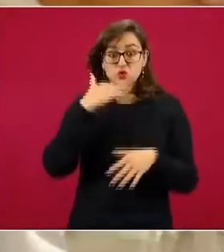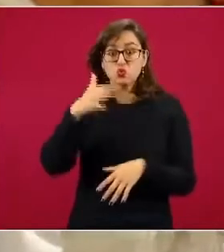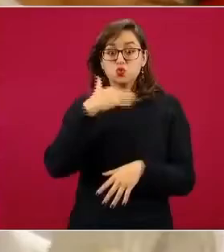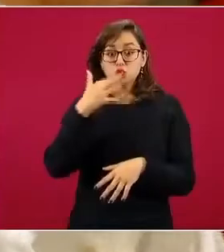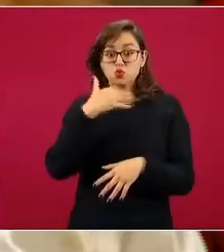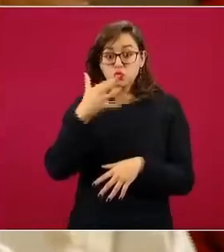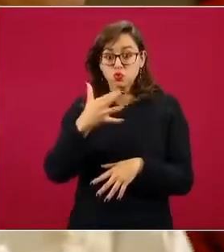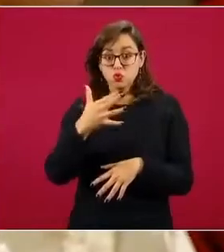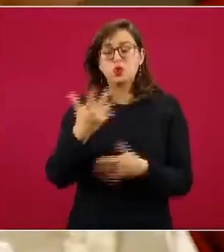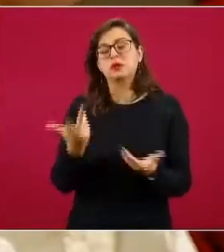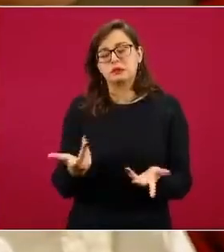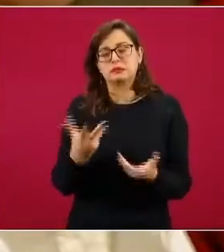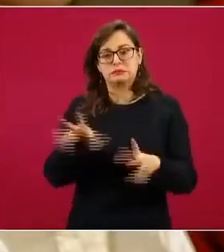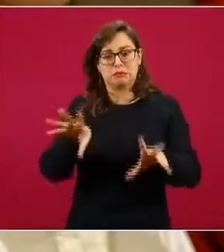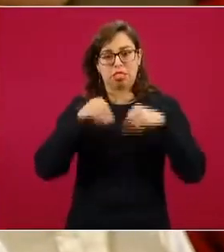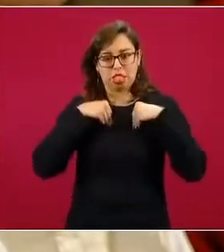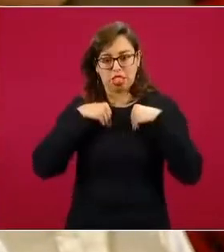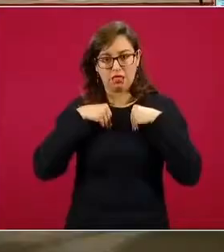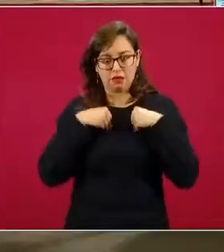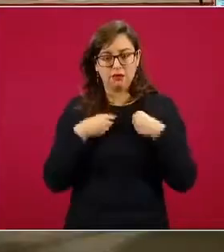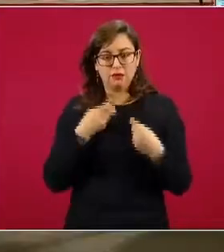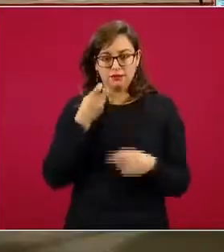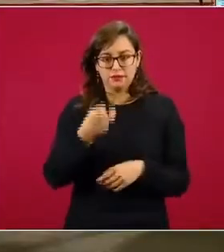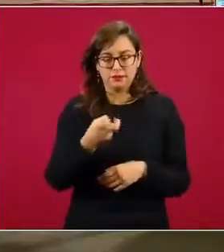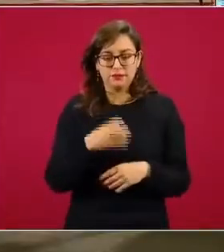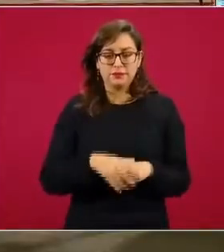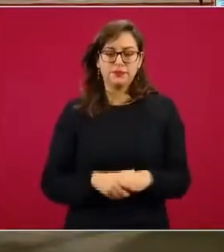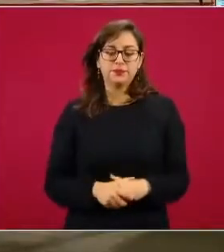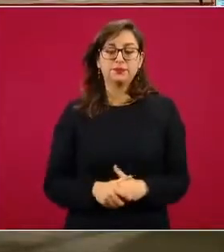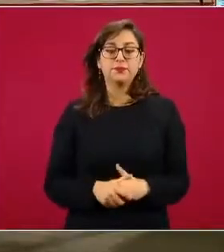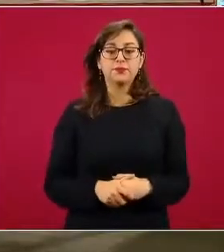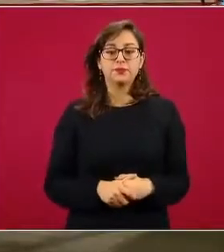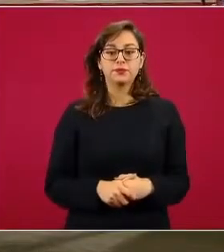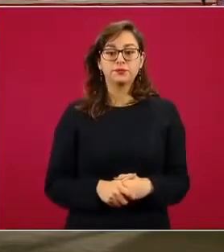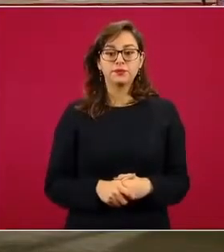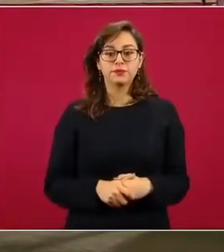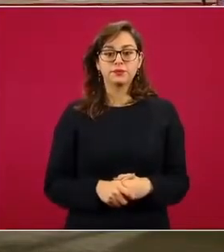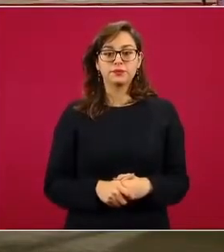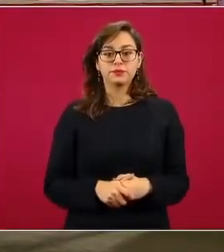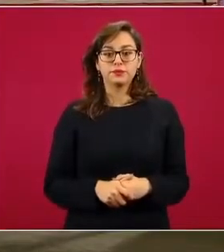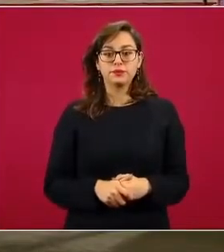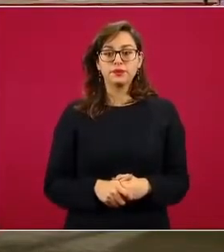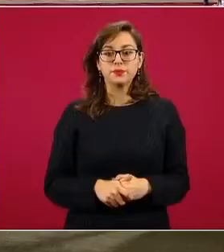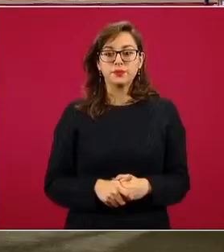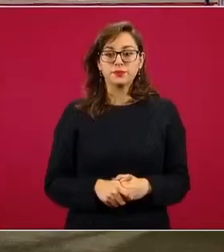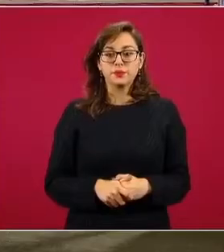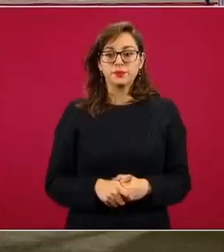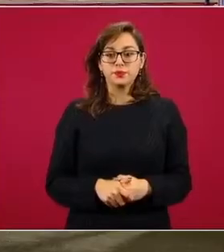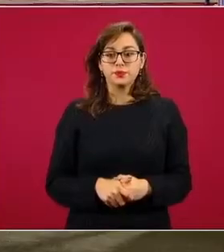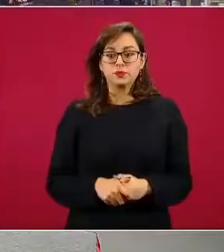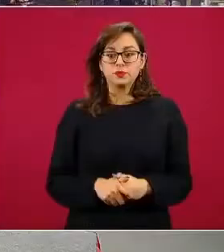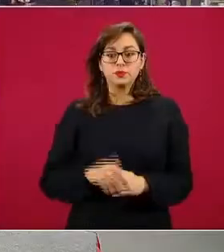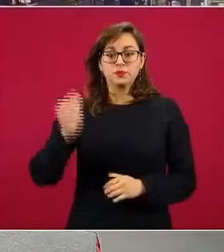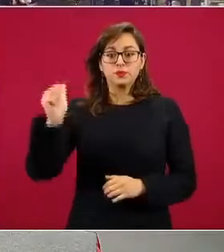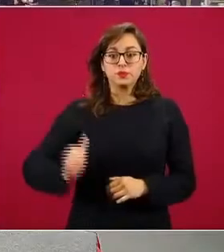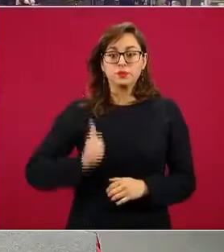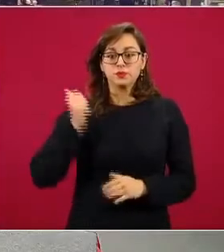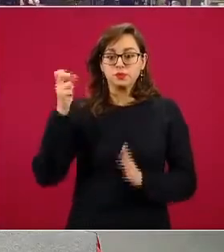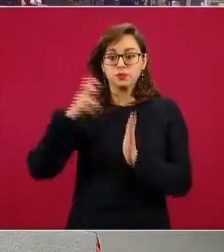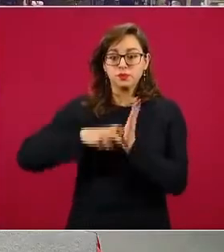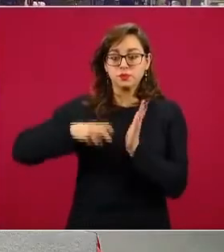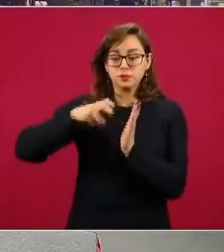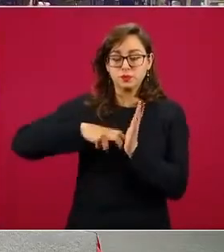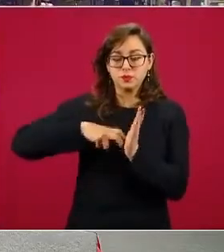para utilizar bien el cubrebocas. Muchas gracias. Muchas gracias. Fede Ratas, cité mal el nombre de